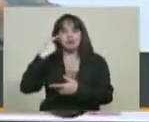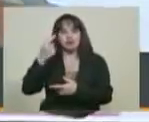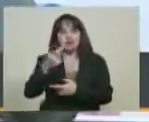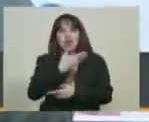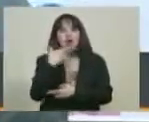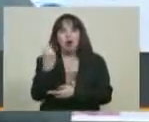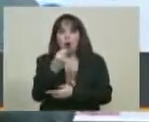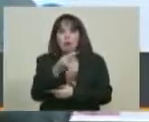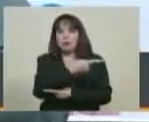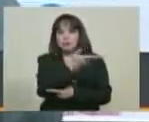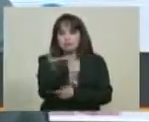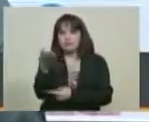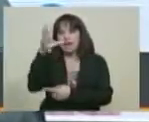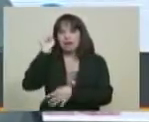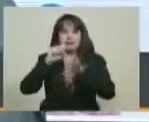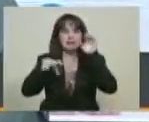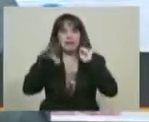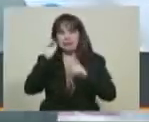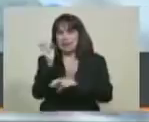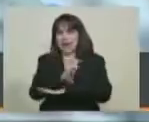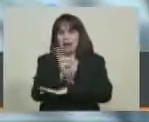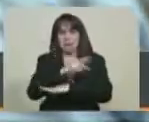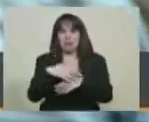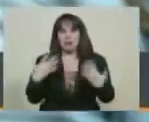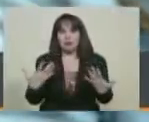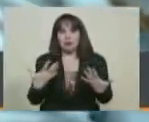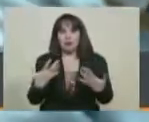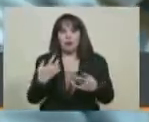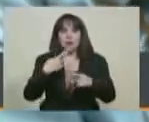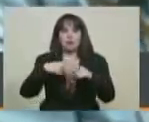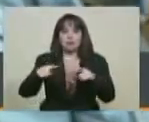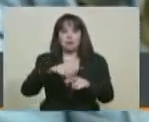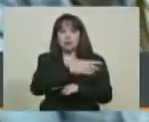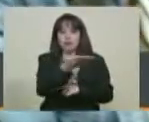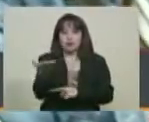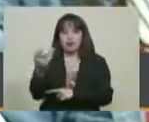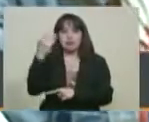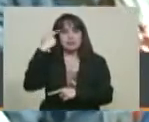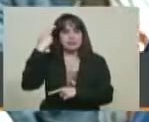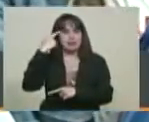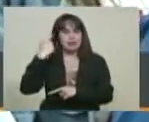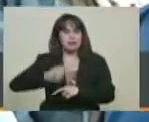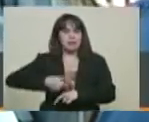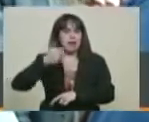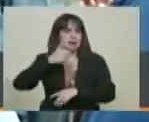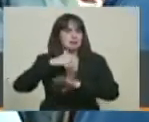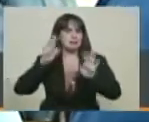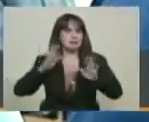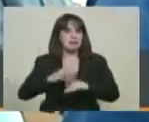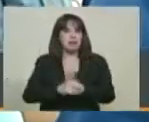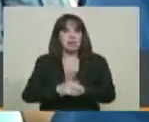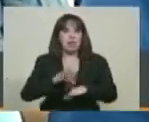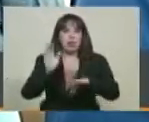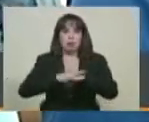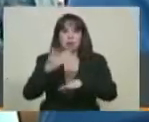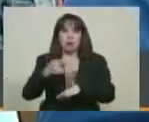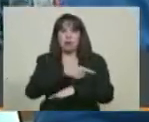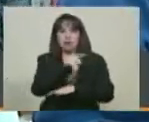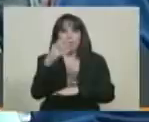todos. Lo sé. Yo sé que ustedes saben más, mucho más, porque ustedes están en las